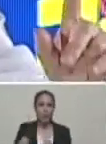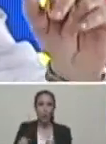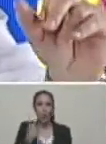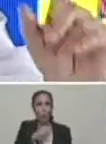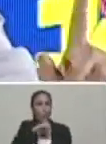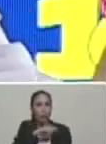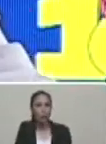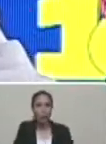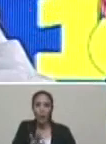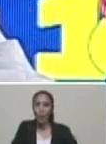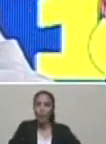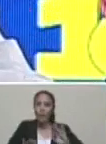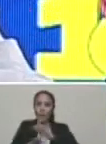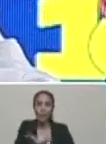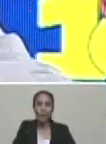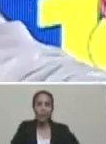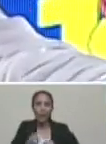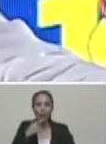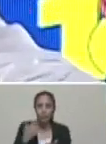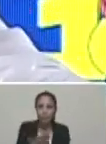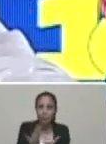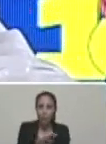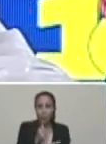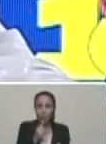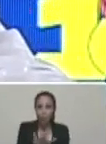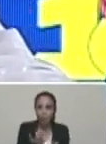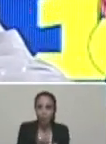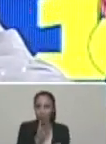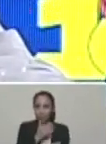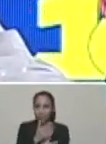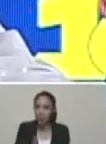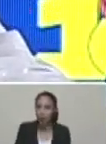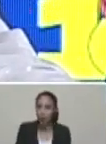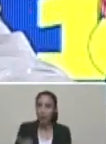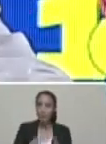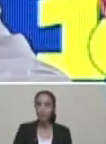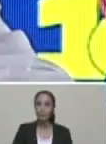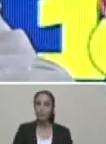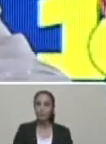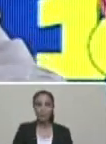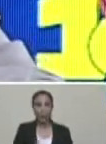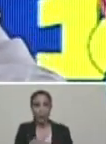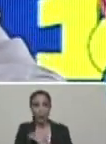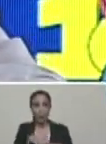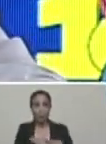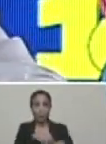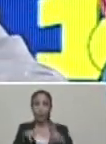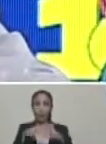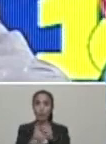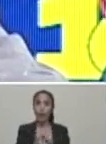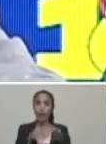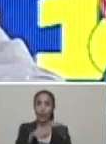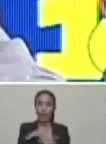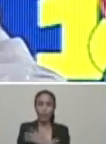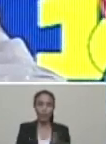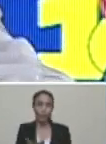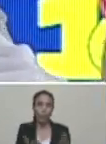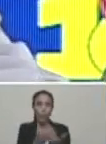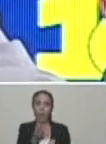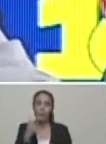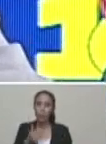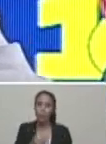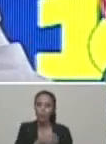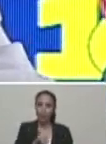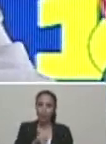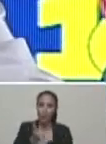la historia de la humanidad en lo que usted llamaba la más grande operación humanitaria